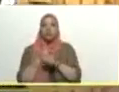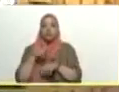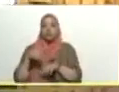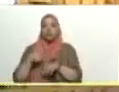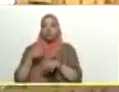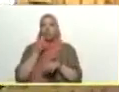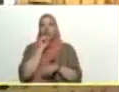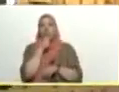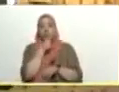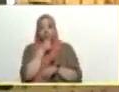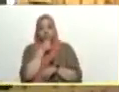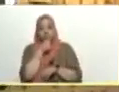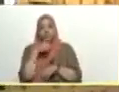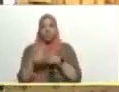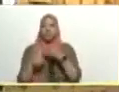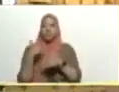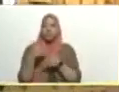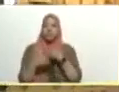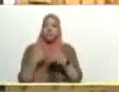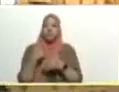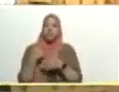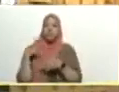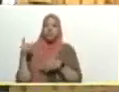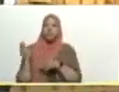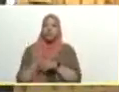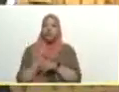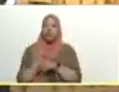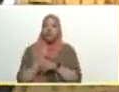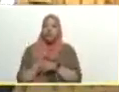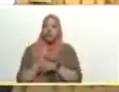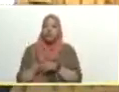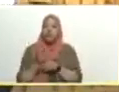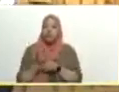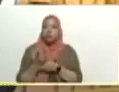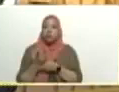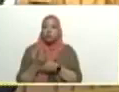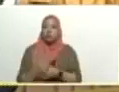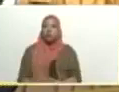abuelos, paso a paso, poco a poco vamos lejos.